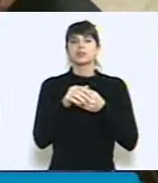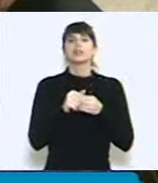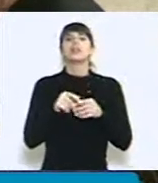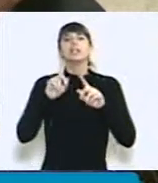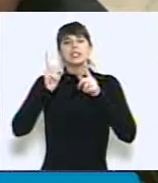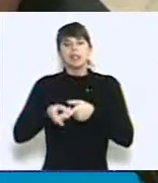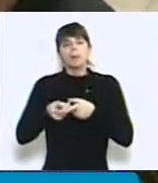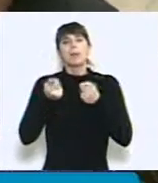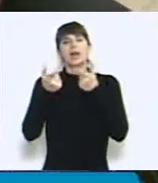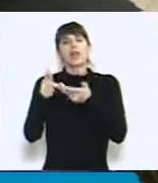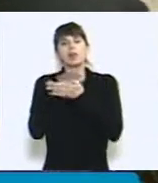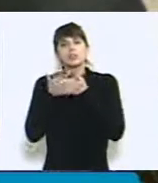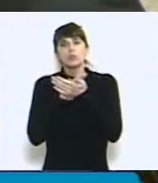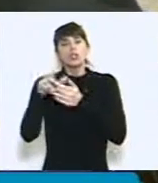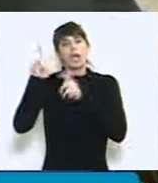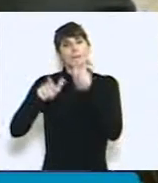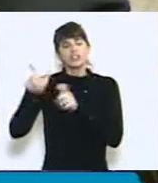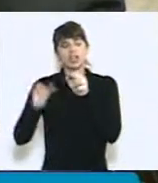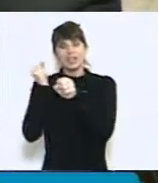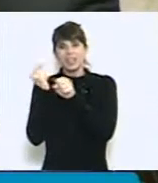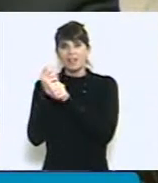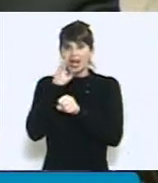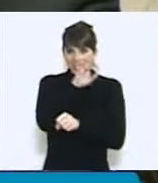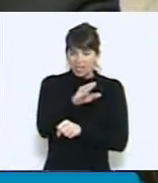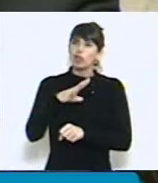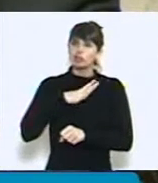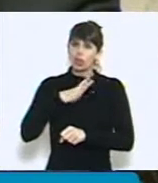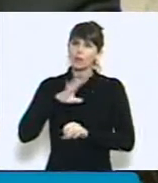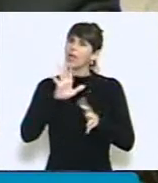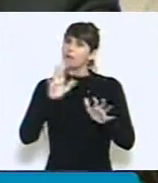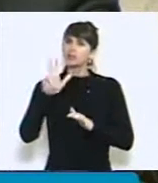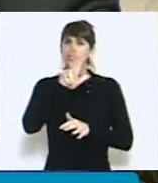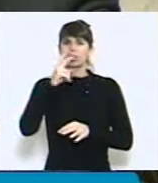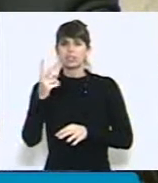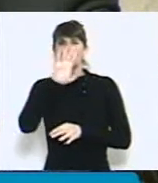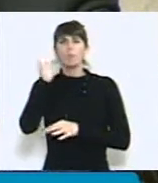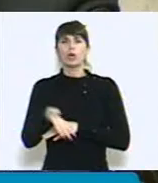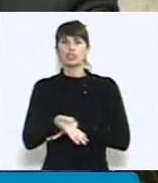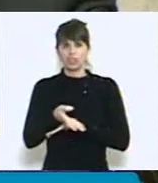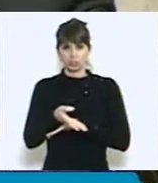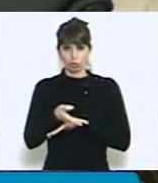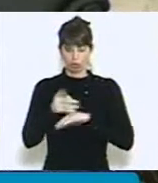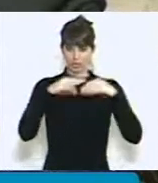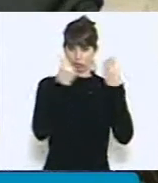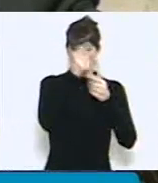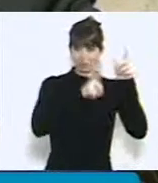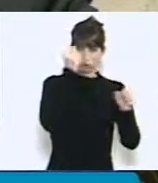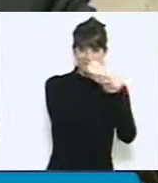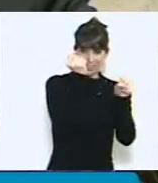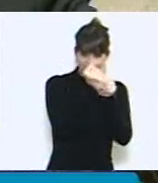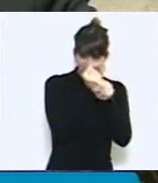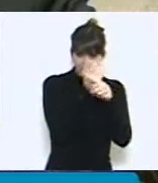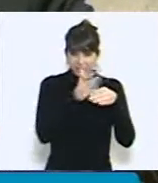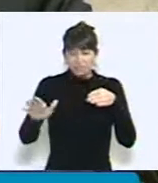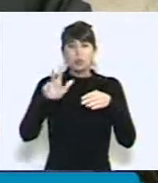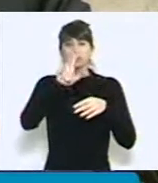estos últimos años, sigue estando rondando el 32% de la fuerza laboral,